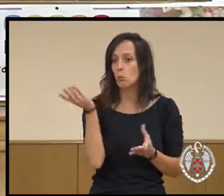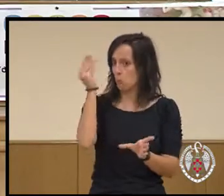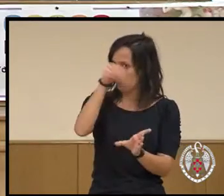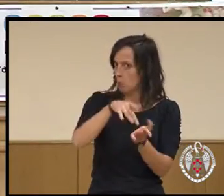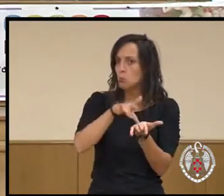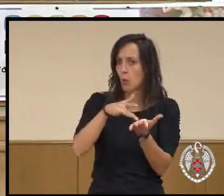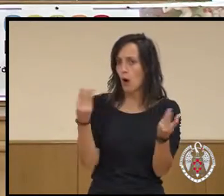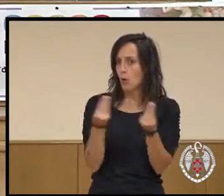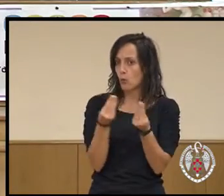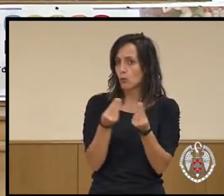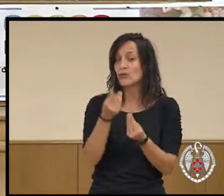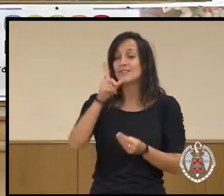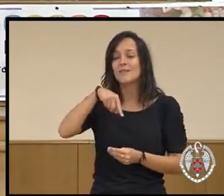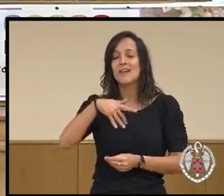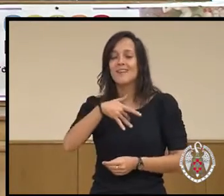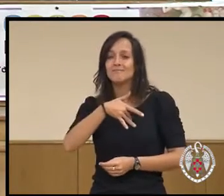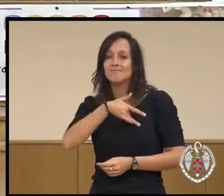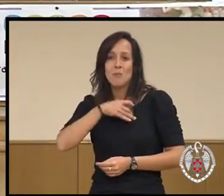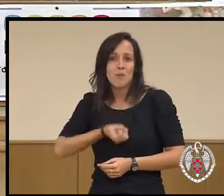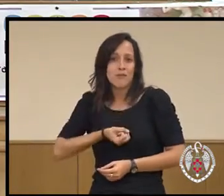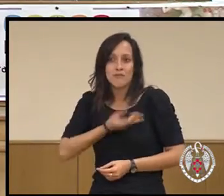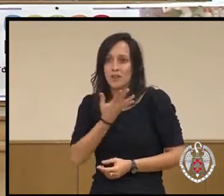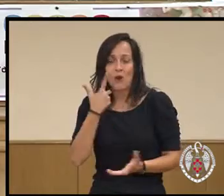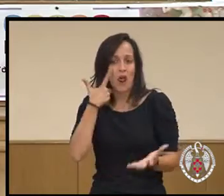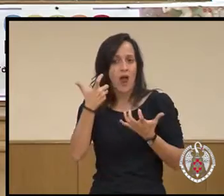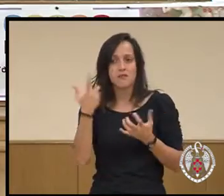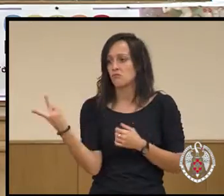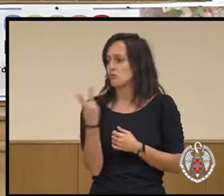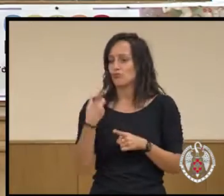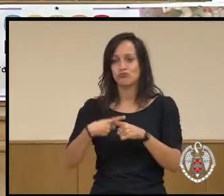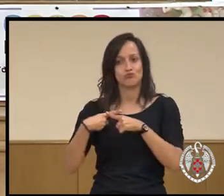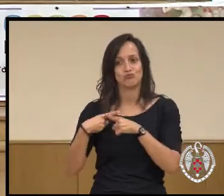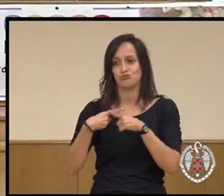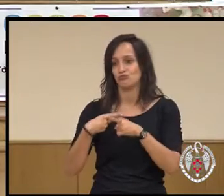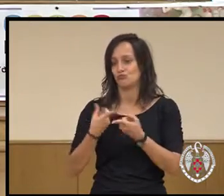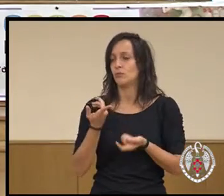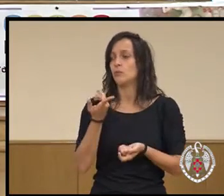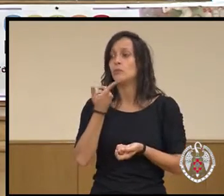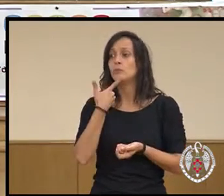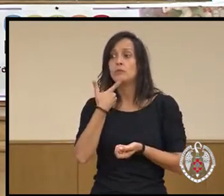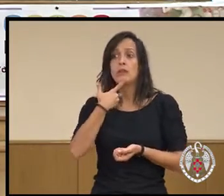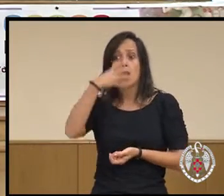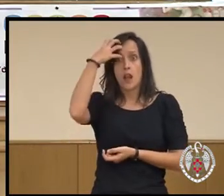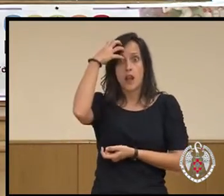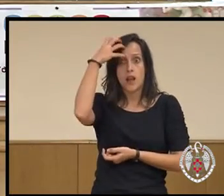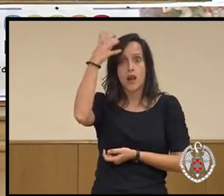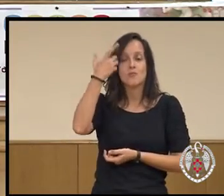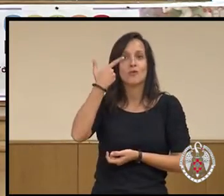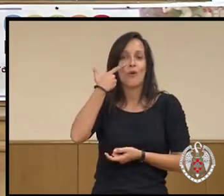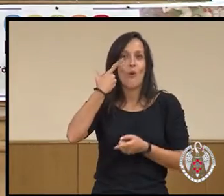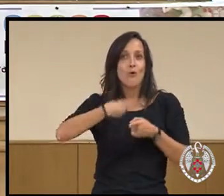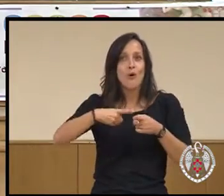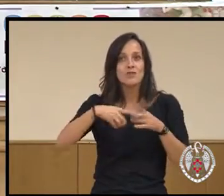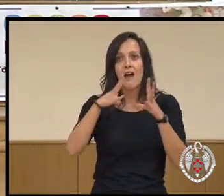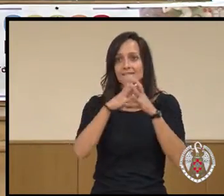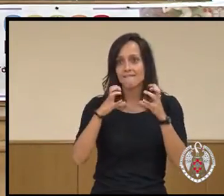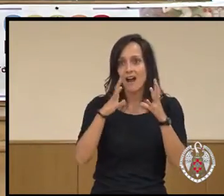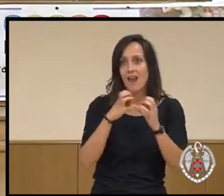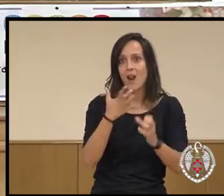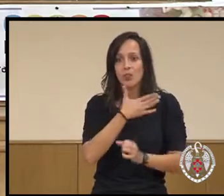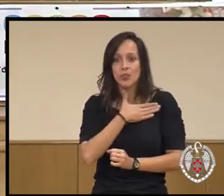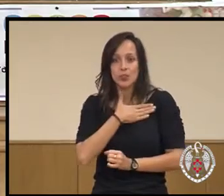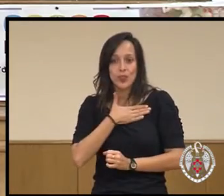arte. Como rey, Felipe IV encarnó casi todos los anhelos de su tiempo y es la figura